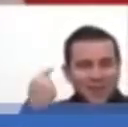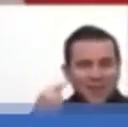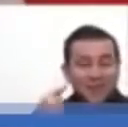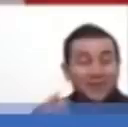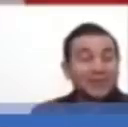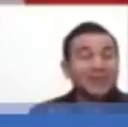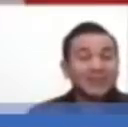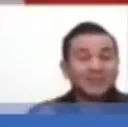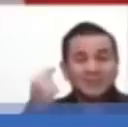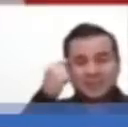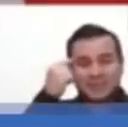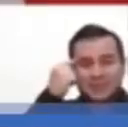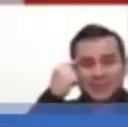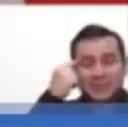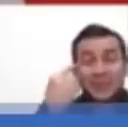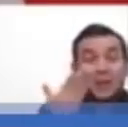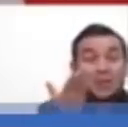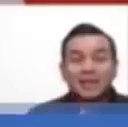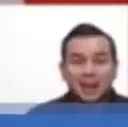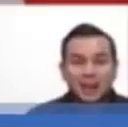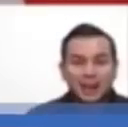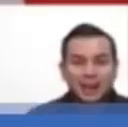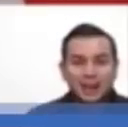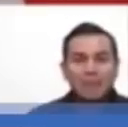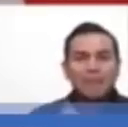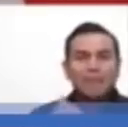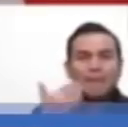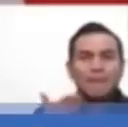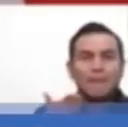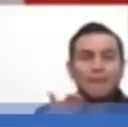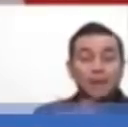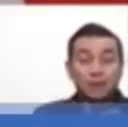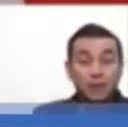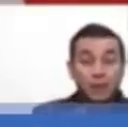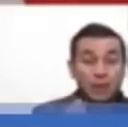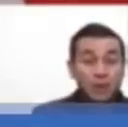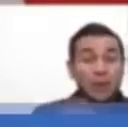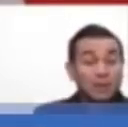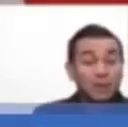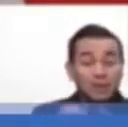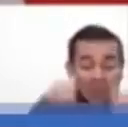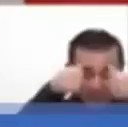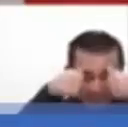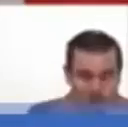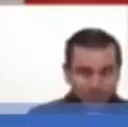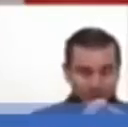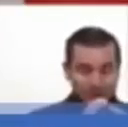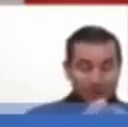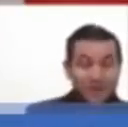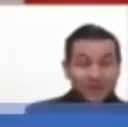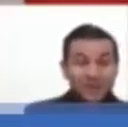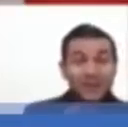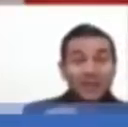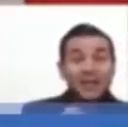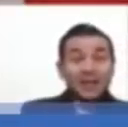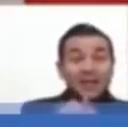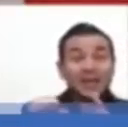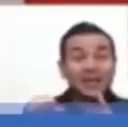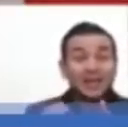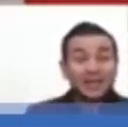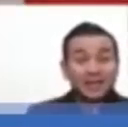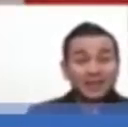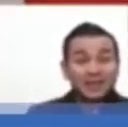empiezan y lo peor que parece que va a ser una propuesta de un desquiciado pero de repente tiene los votos en la comisión y aprueban en la comisión de la asamblea legislativa